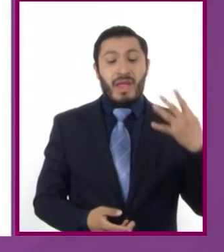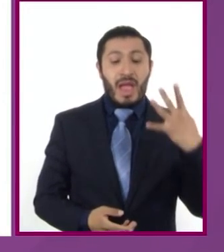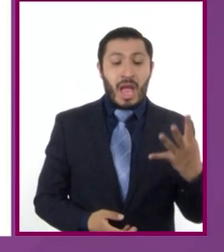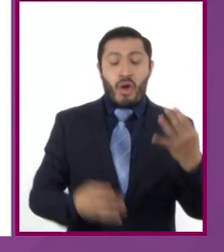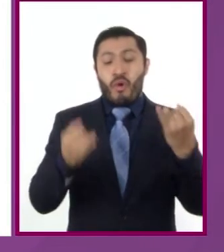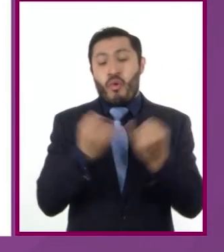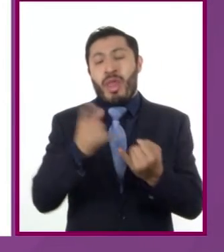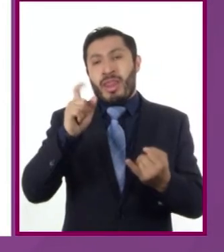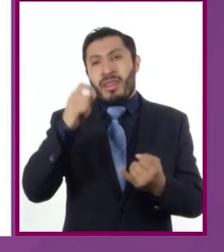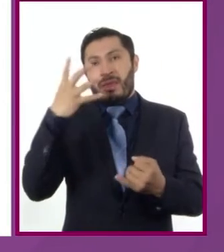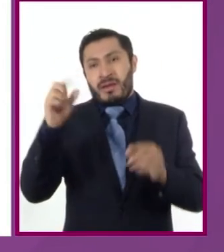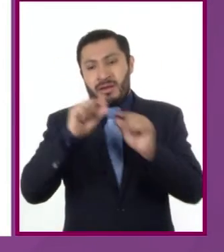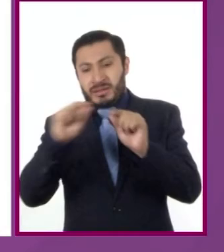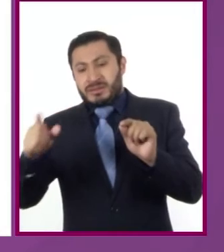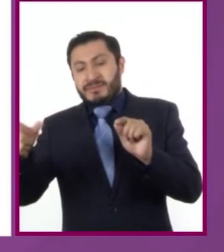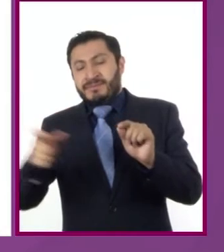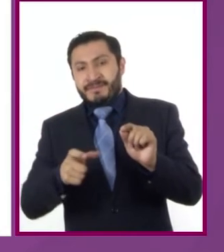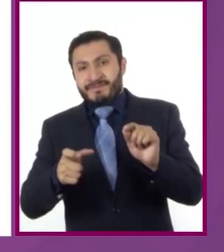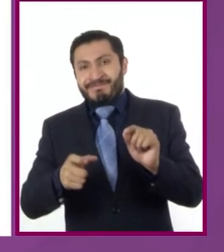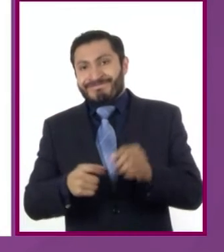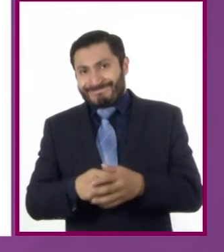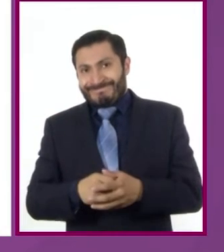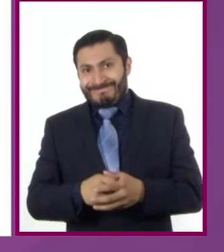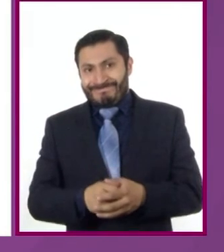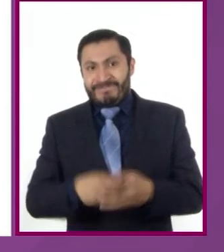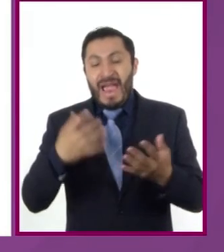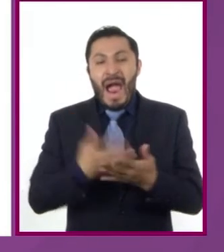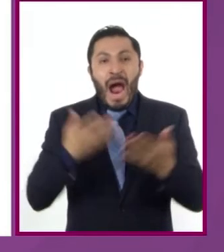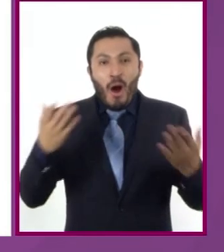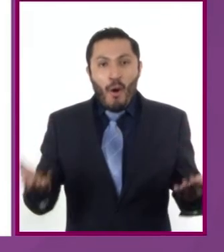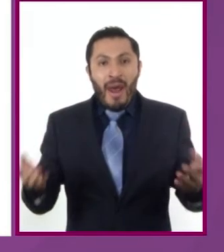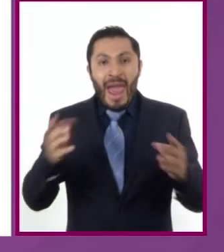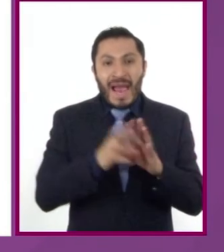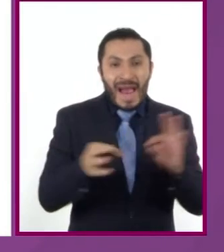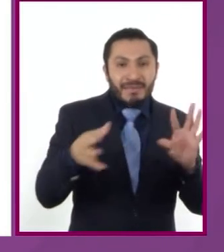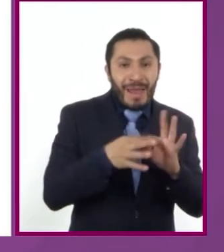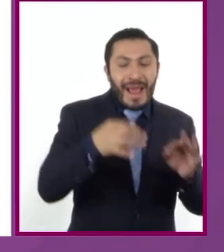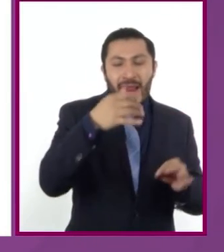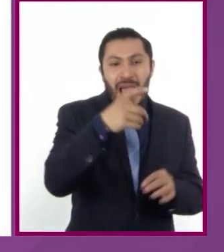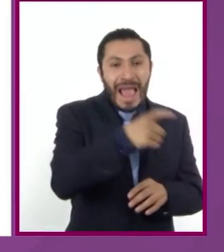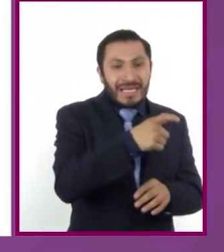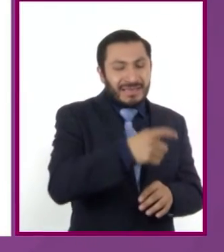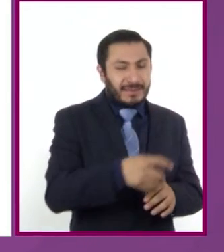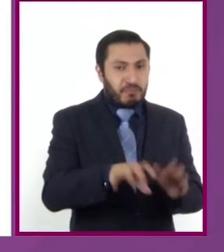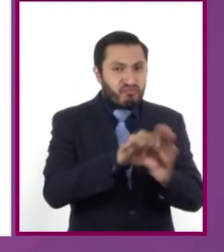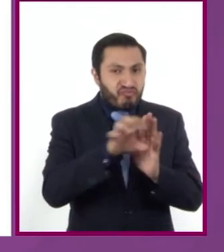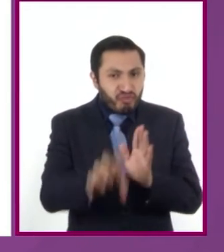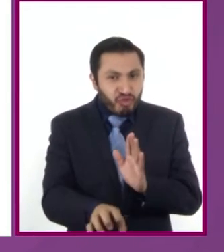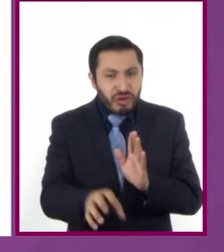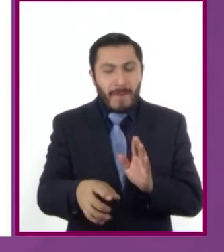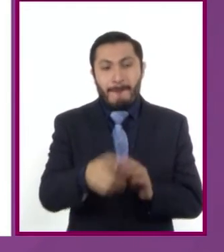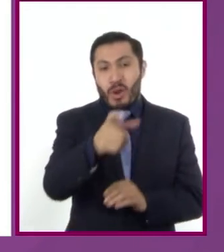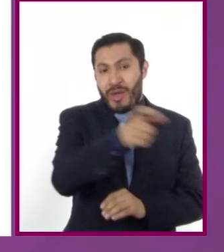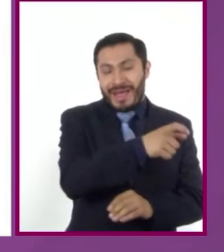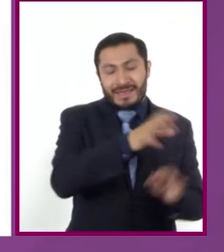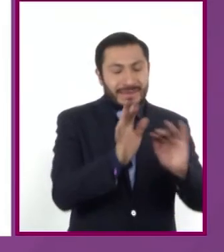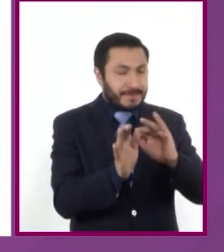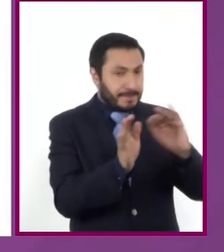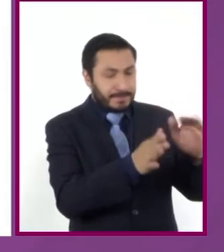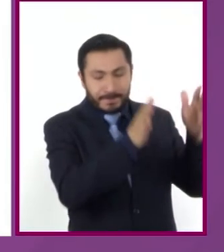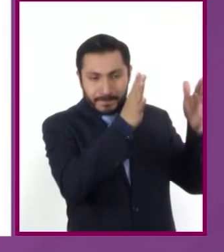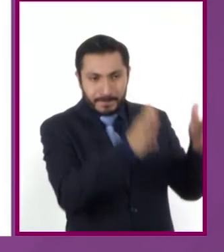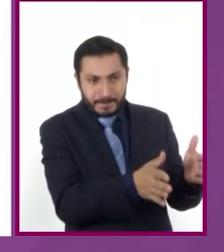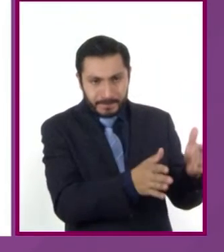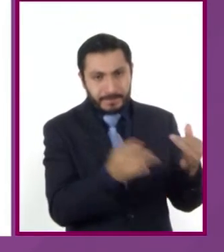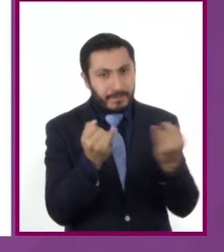igual a 24 entre x. Despejaremos a x, es decir, dejar a la x sola con